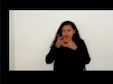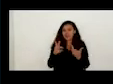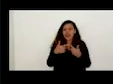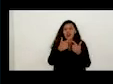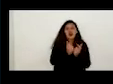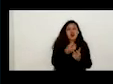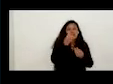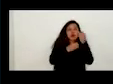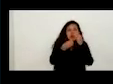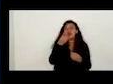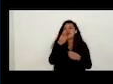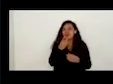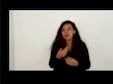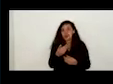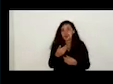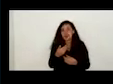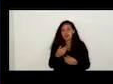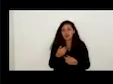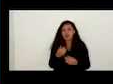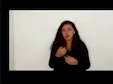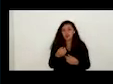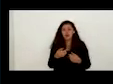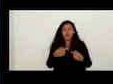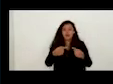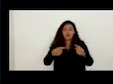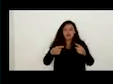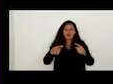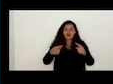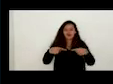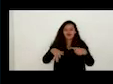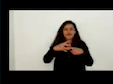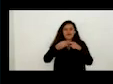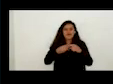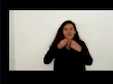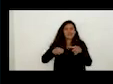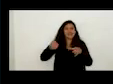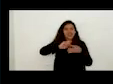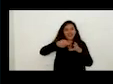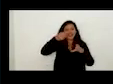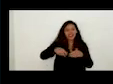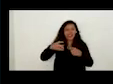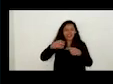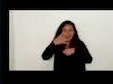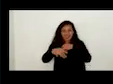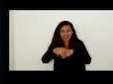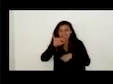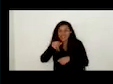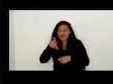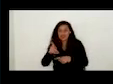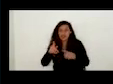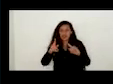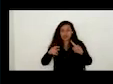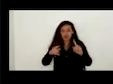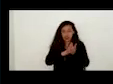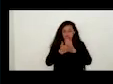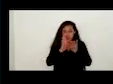alimentos, unas enfrijoladas con queso y crema. Sí, pero esas enfrijoladas, la tortilla y el frijol